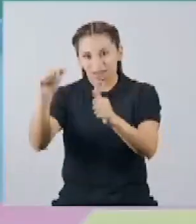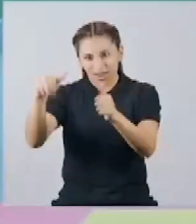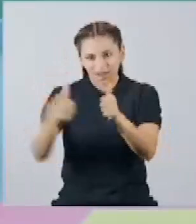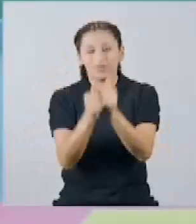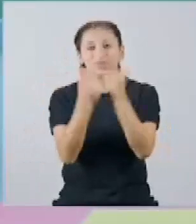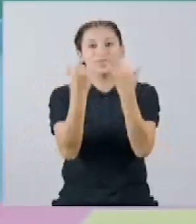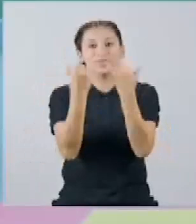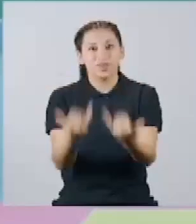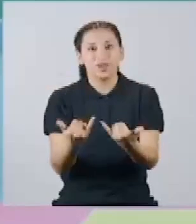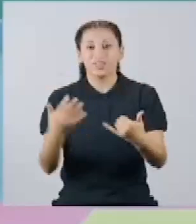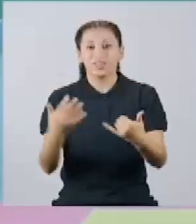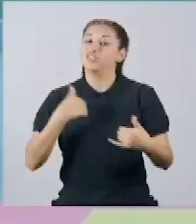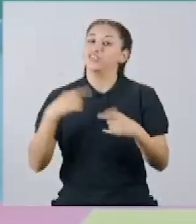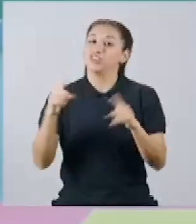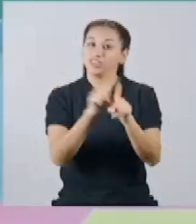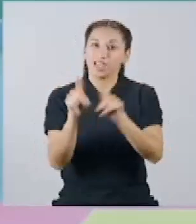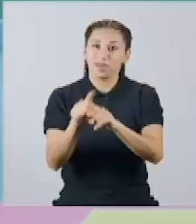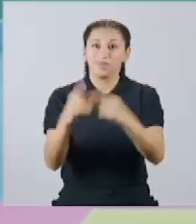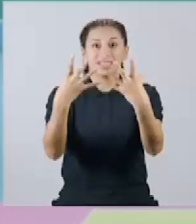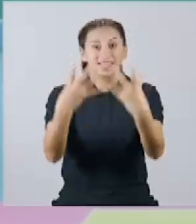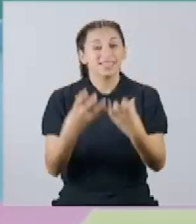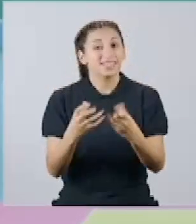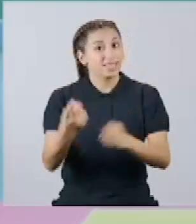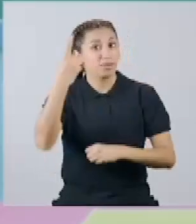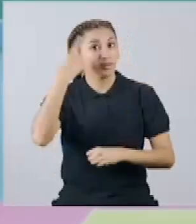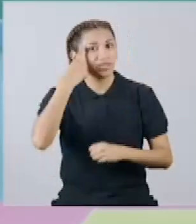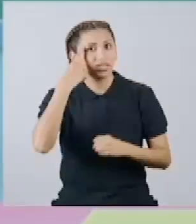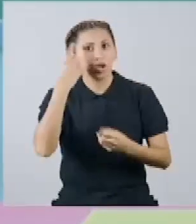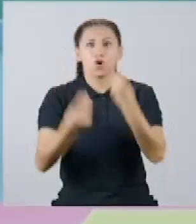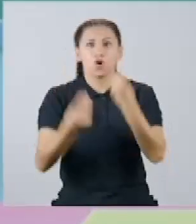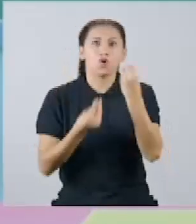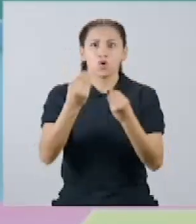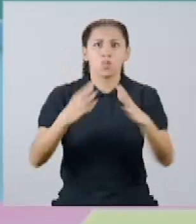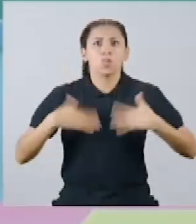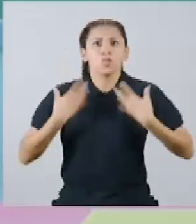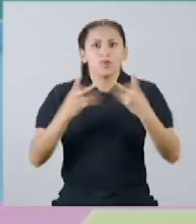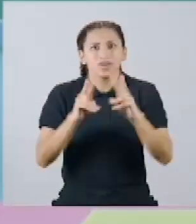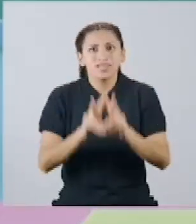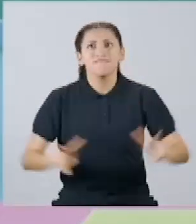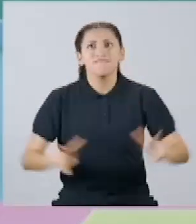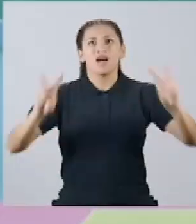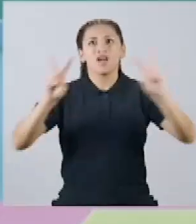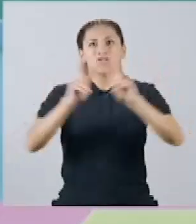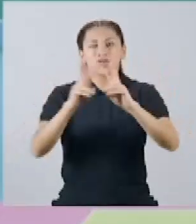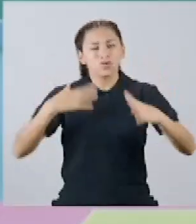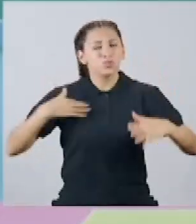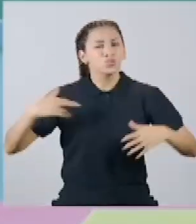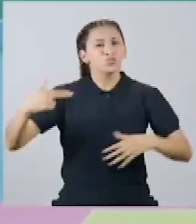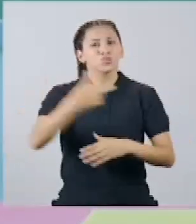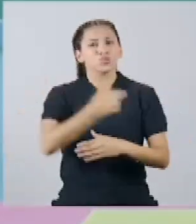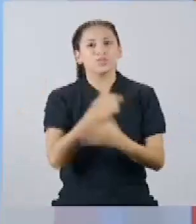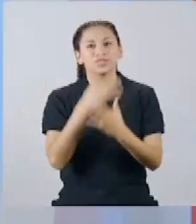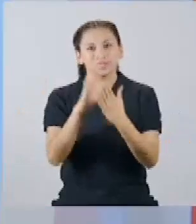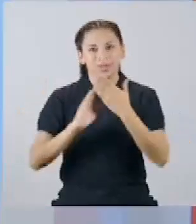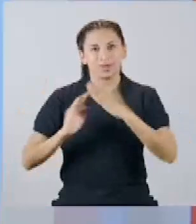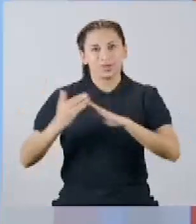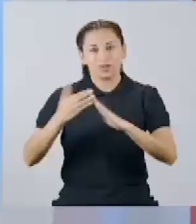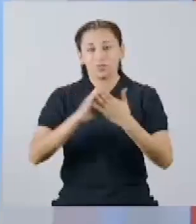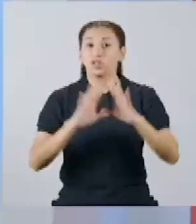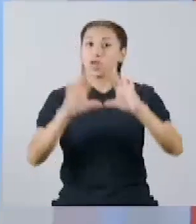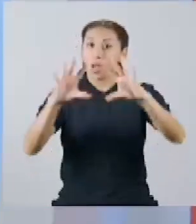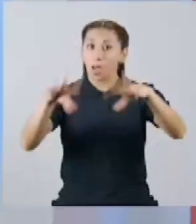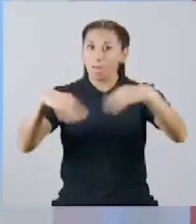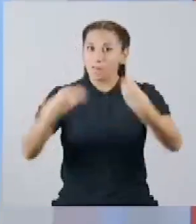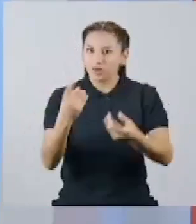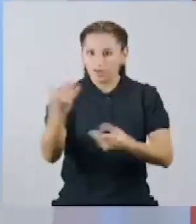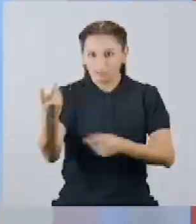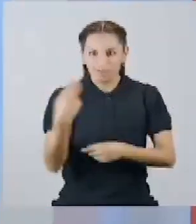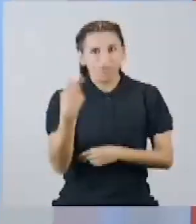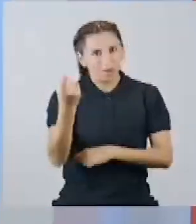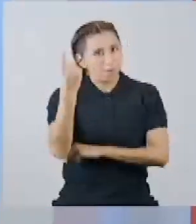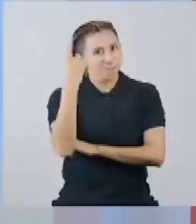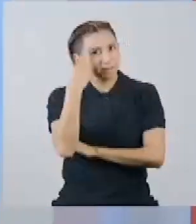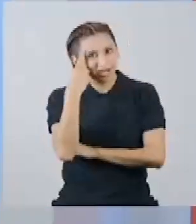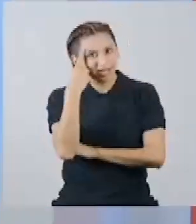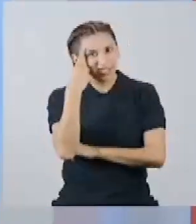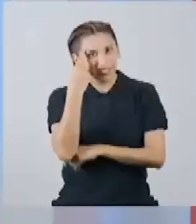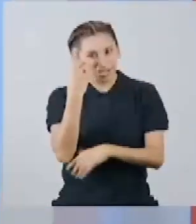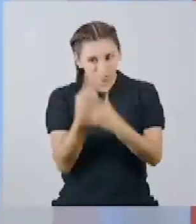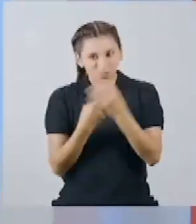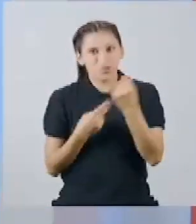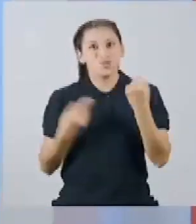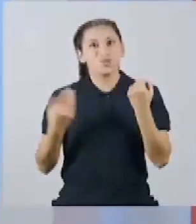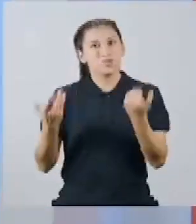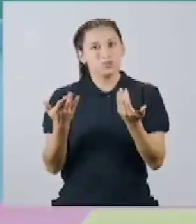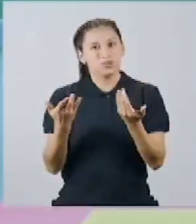Yo también quisiera pensar en qué podría revalorar de nuestra comunidad. ¿Por qué no pensamos algo